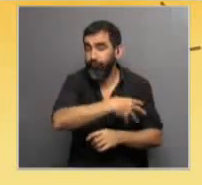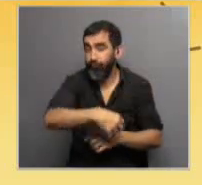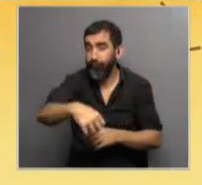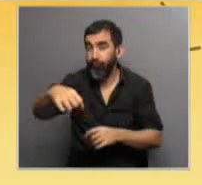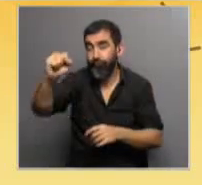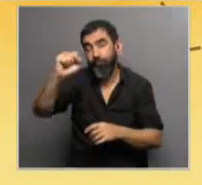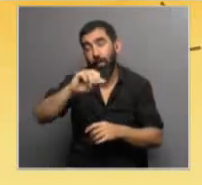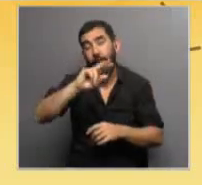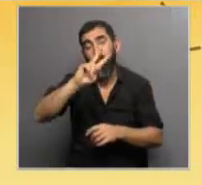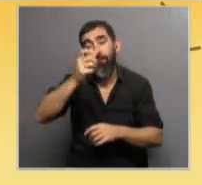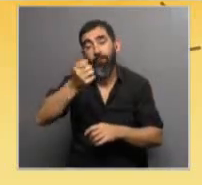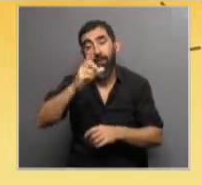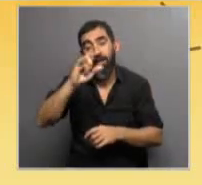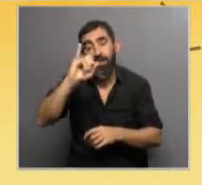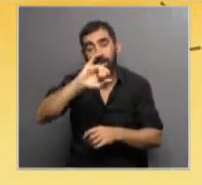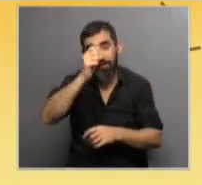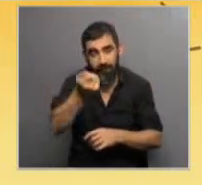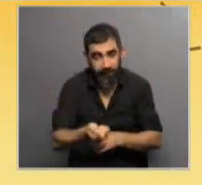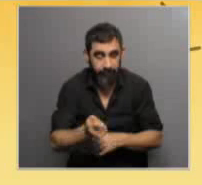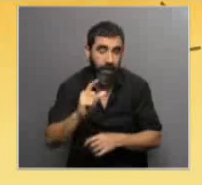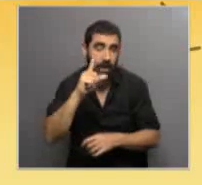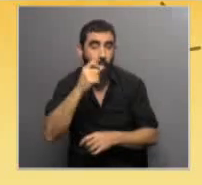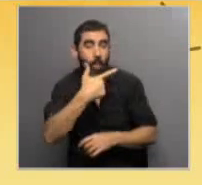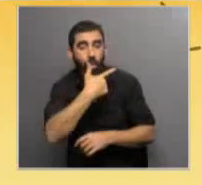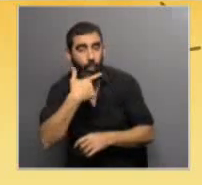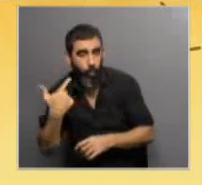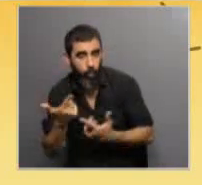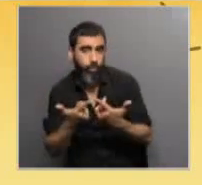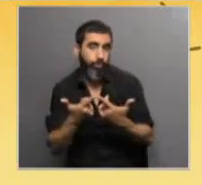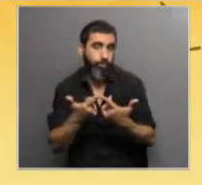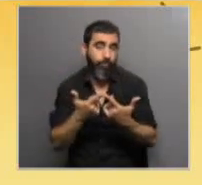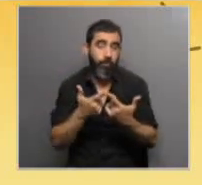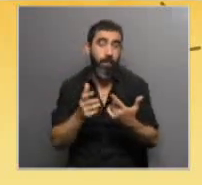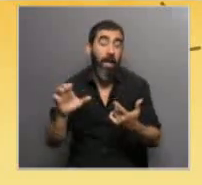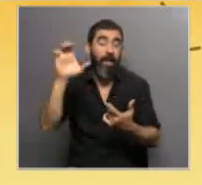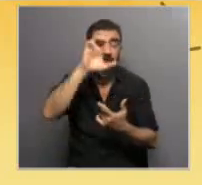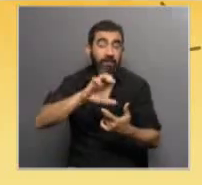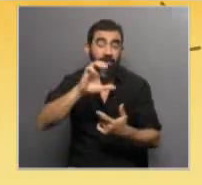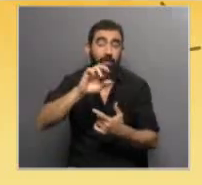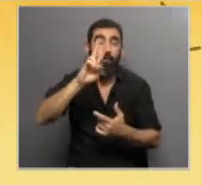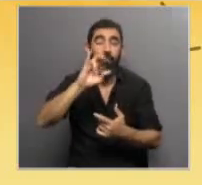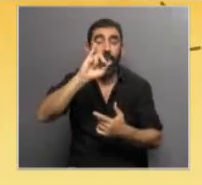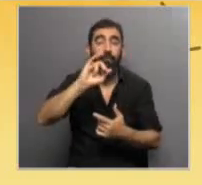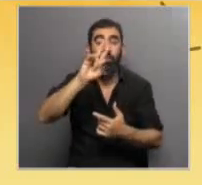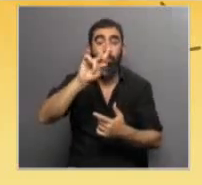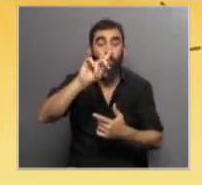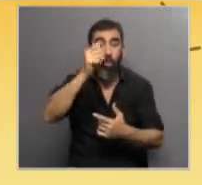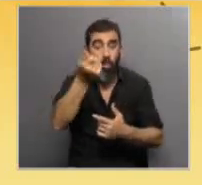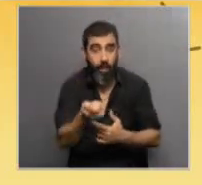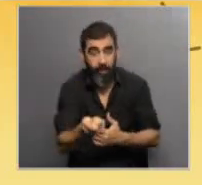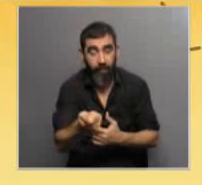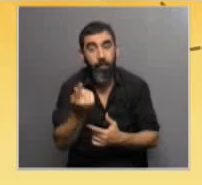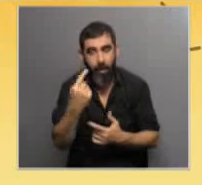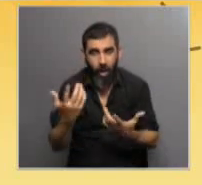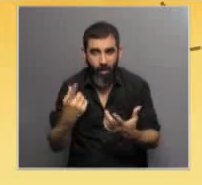balizas para el agua dulce hasta el cerro la vida digamos ahora se nota la falta